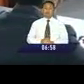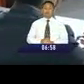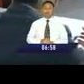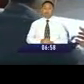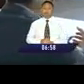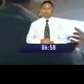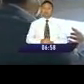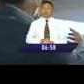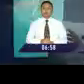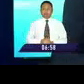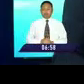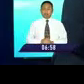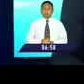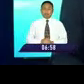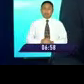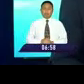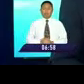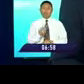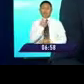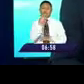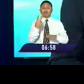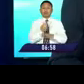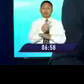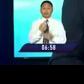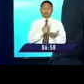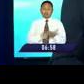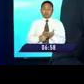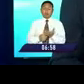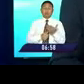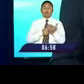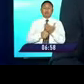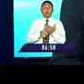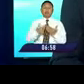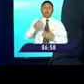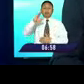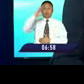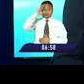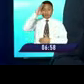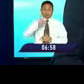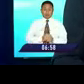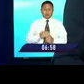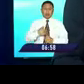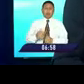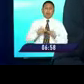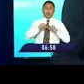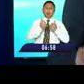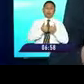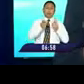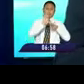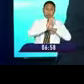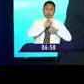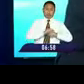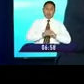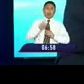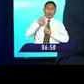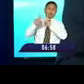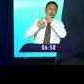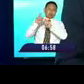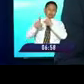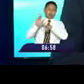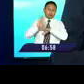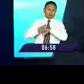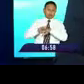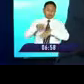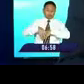Javier Rosero. Y más de 2 horas, el ministro del Interior recibió preguntas de los asambleístas, esto en el contexto del paro